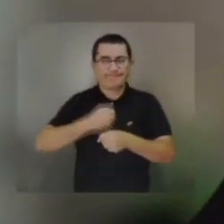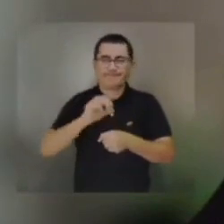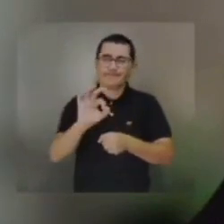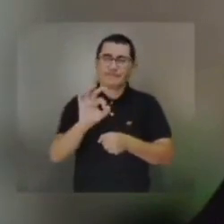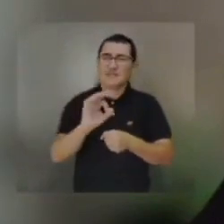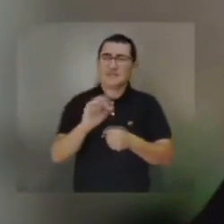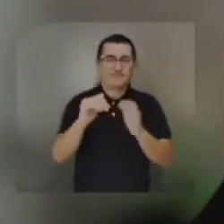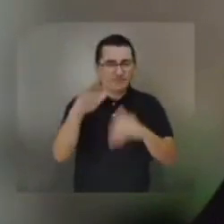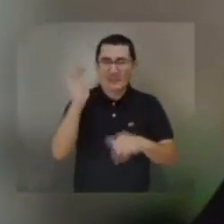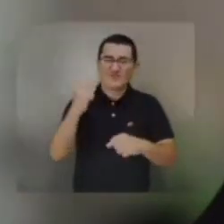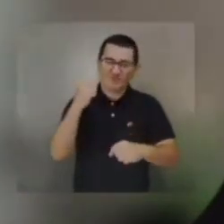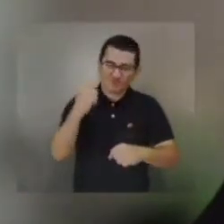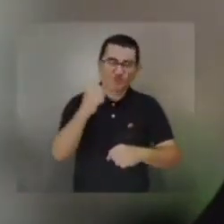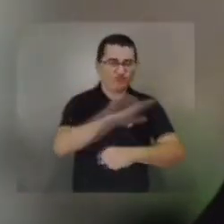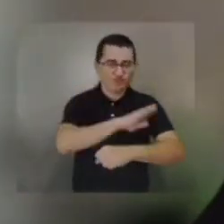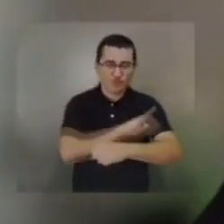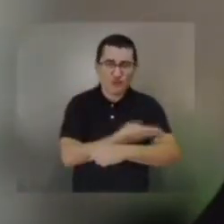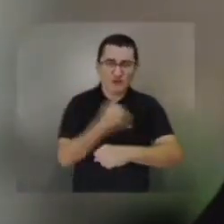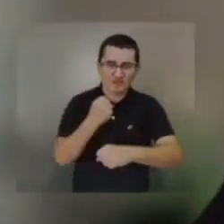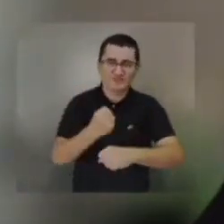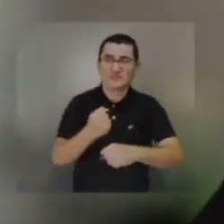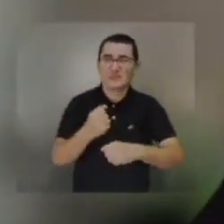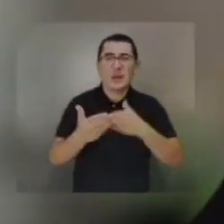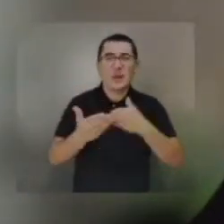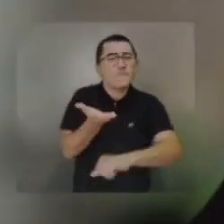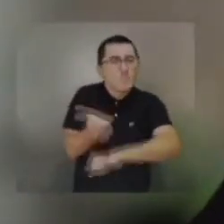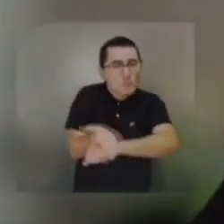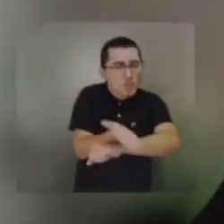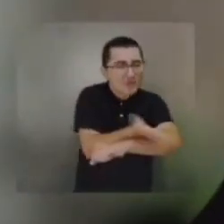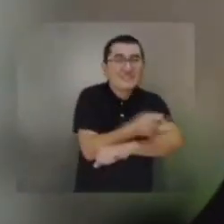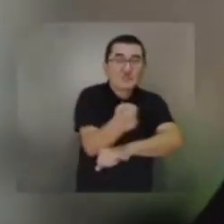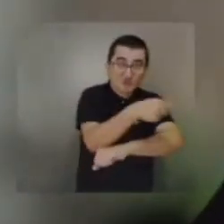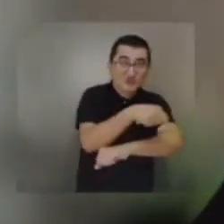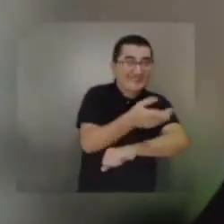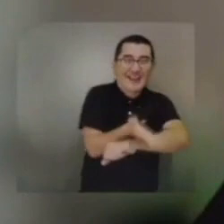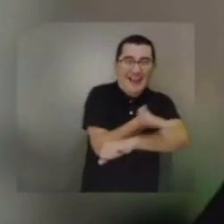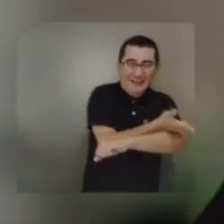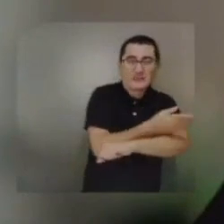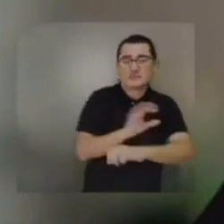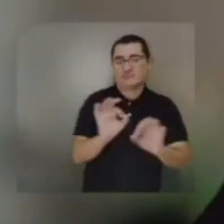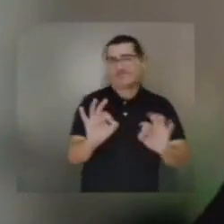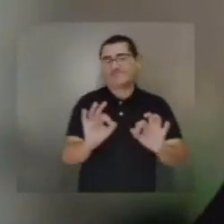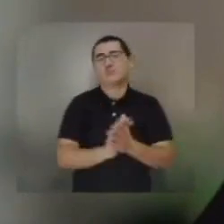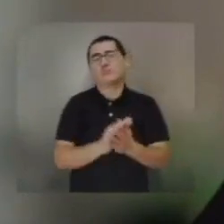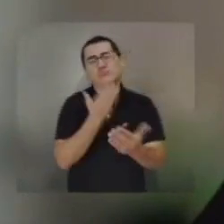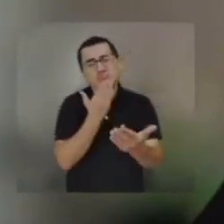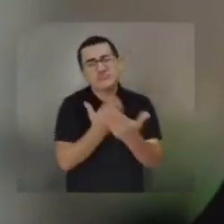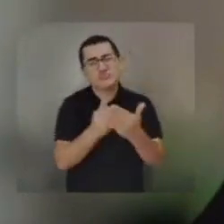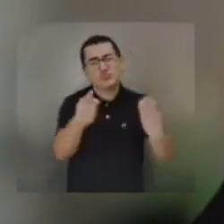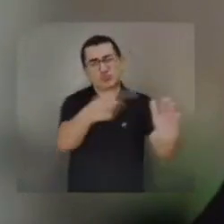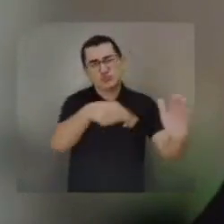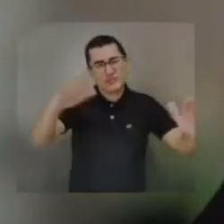más fuerte en lo que se refiere a las propuestas preliminares. Pues simplemente muchas gracias por su atención